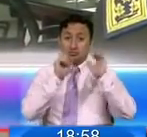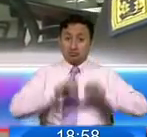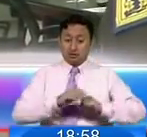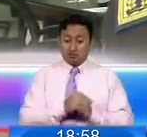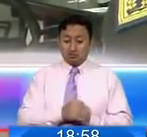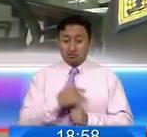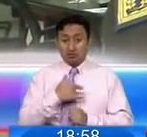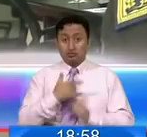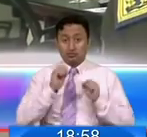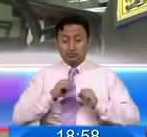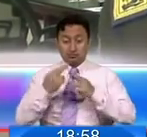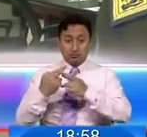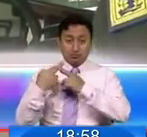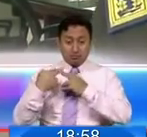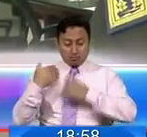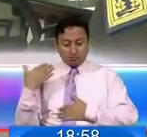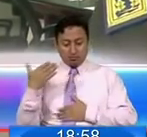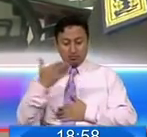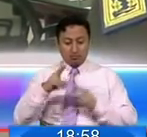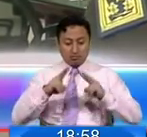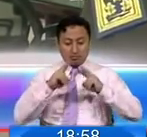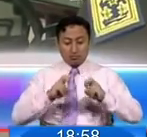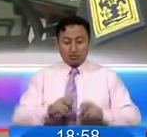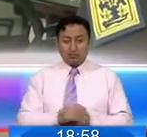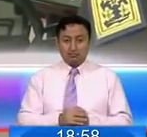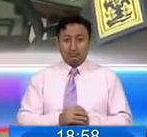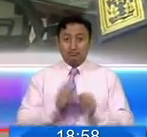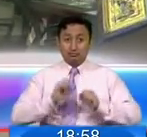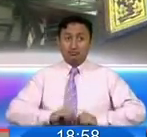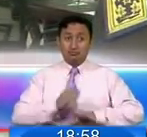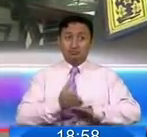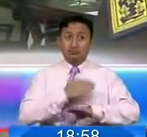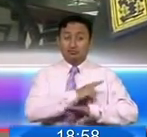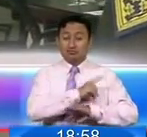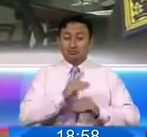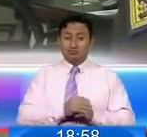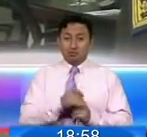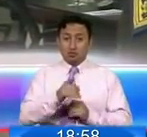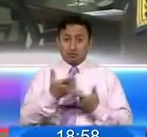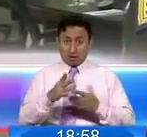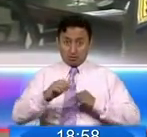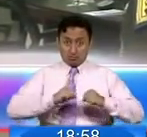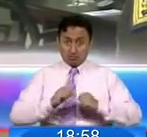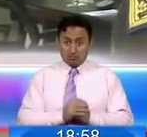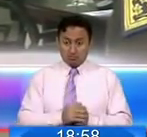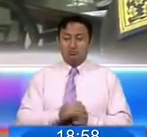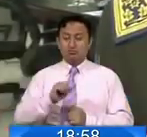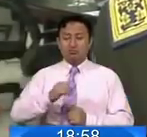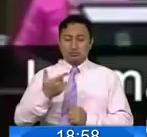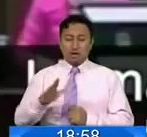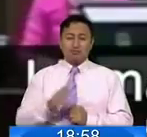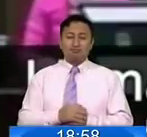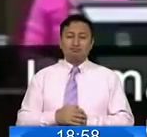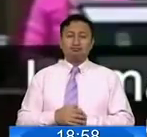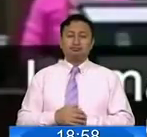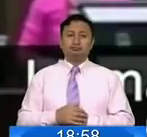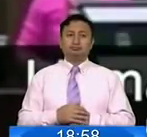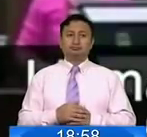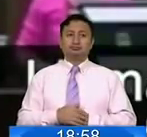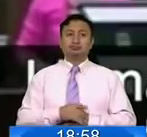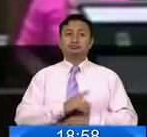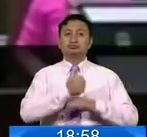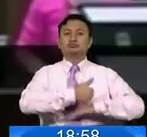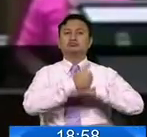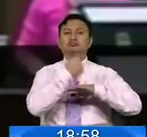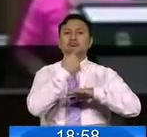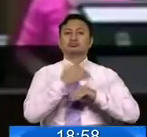investigación. Deben entender que para hacer investigación también se hace inteligencia. ¿Qué están trabajando, dice la ministra? Están empezando a trabajar. Las autoridades